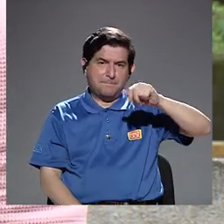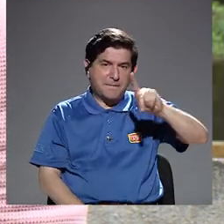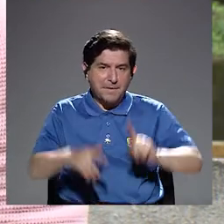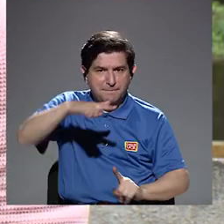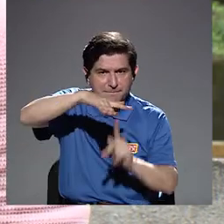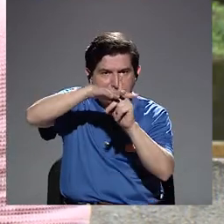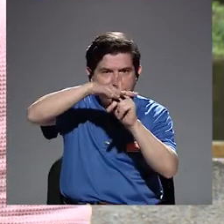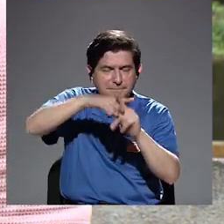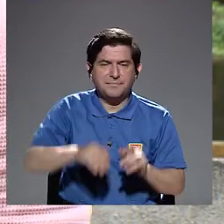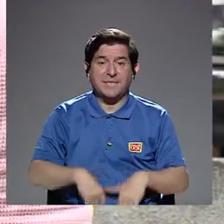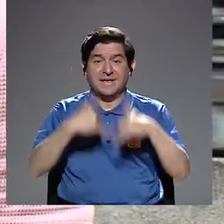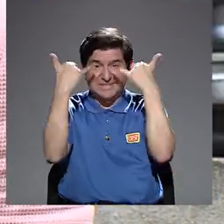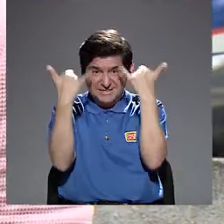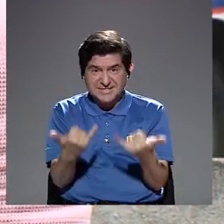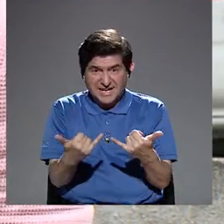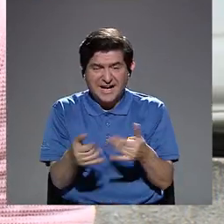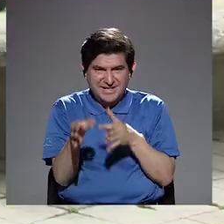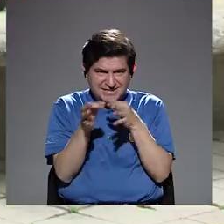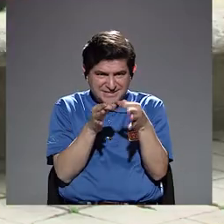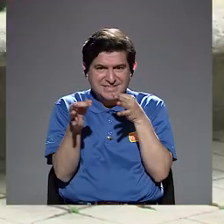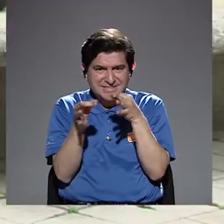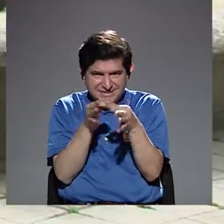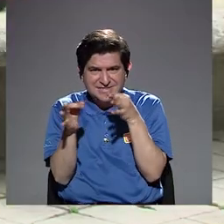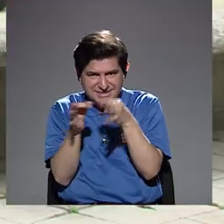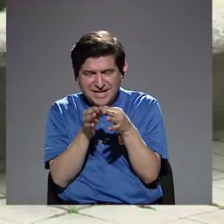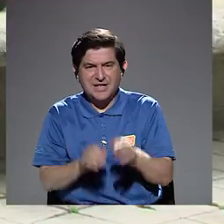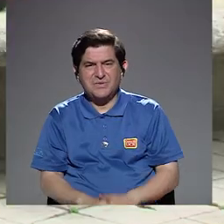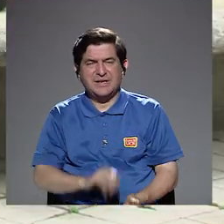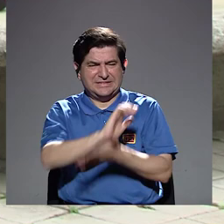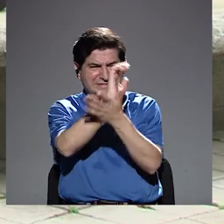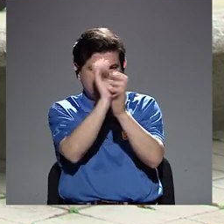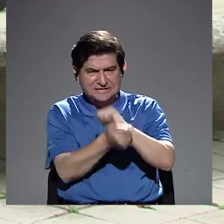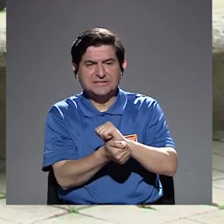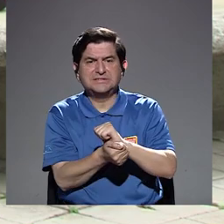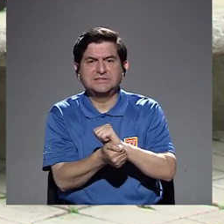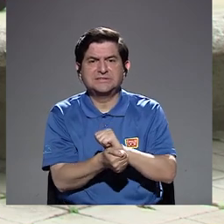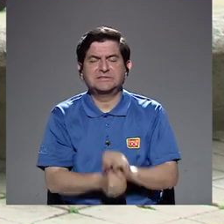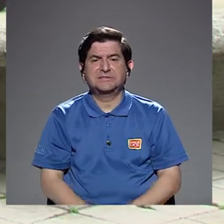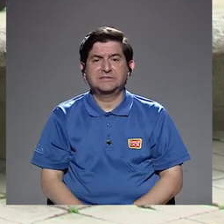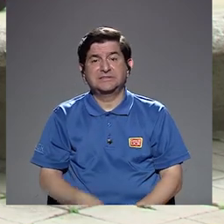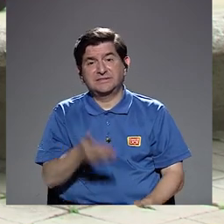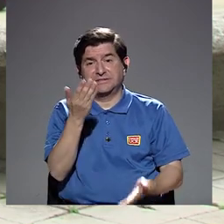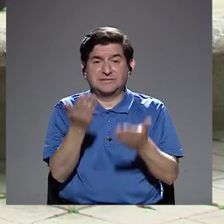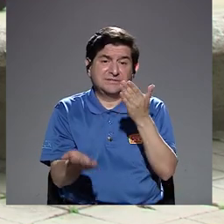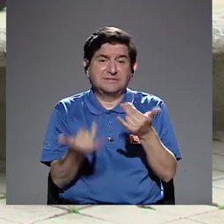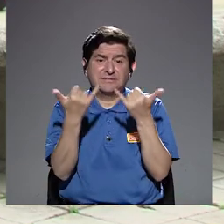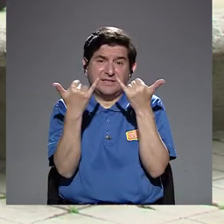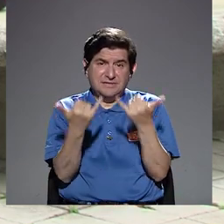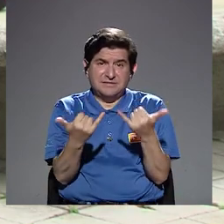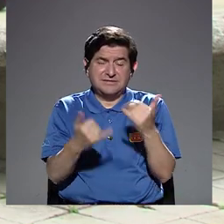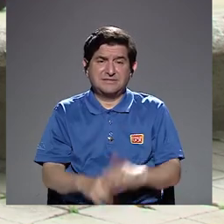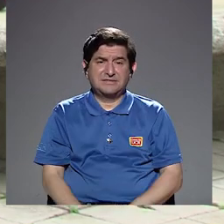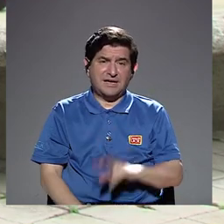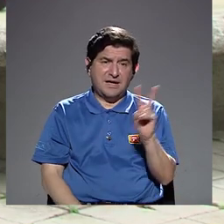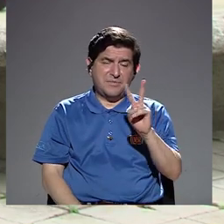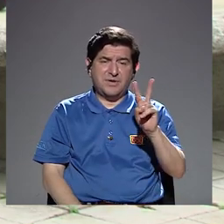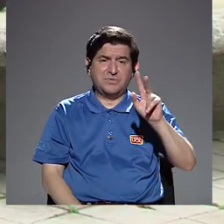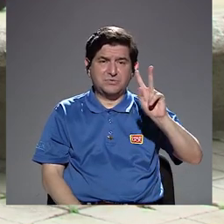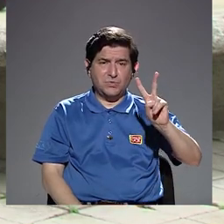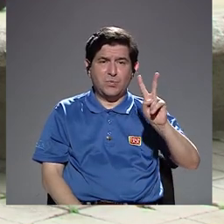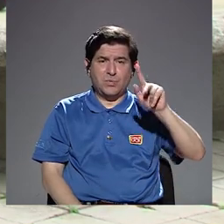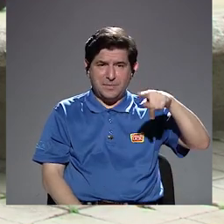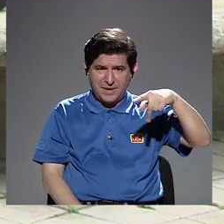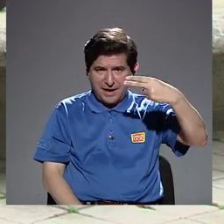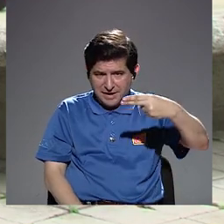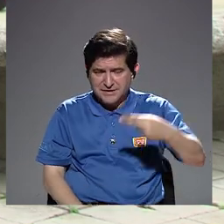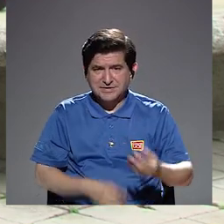Papanicolaou, en donde ya las células del tejido están alteradas, que lo más probable sea por el virus papiloma